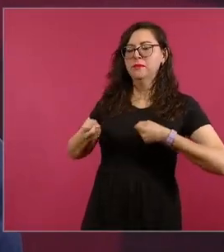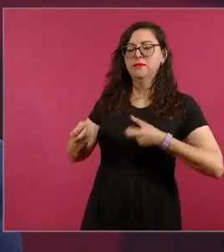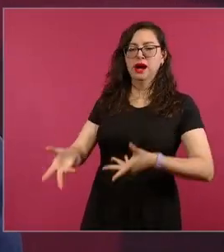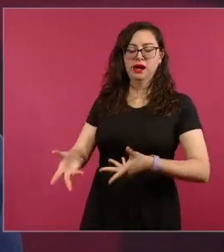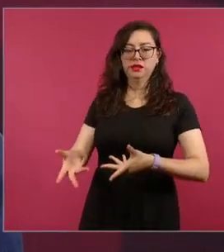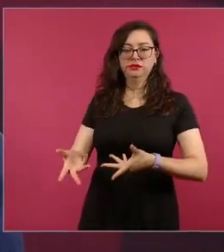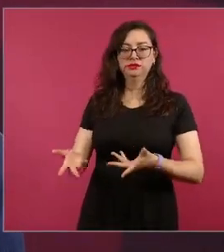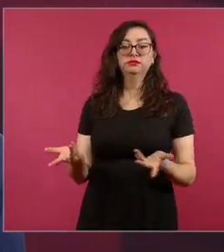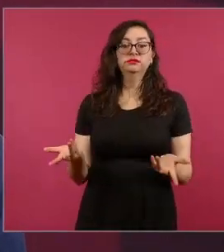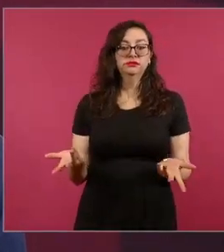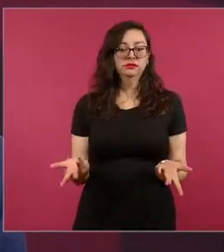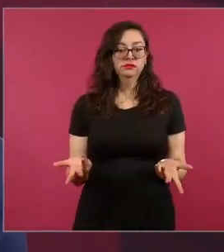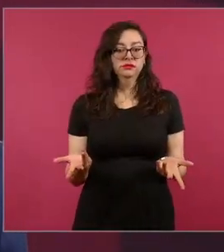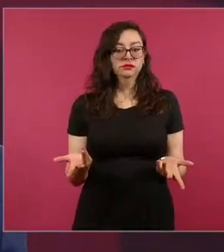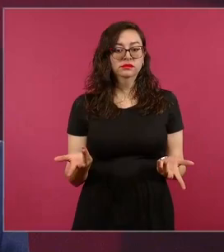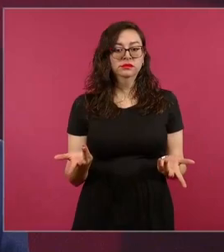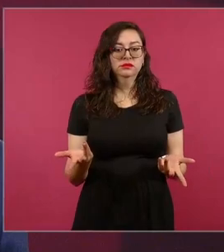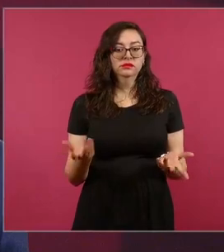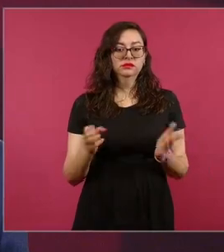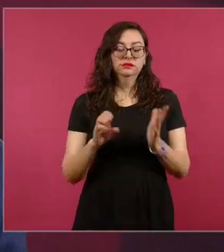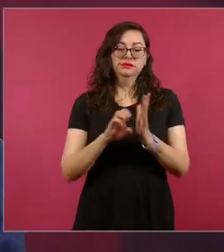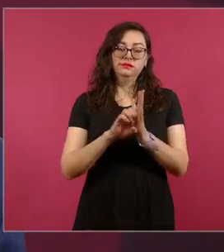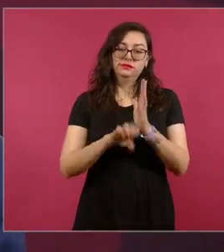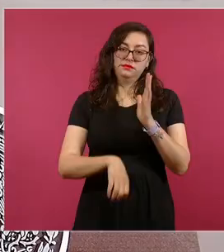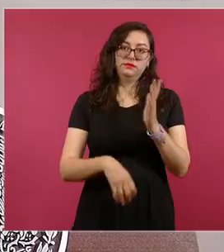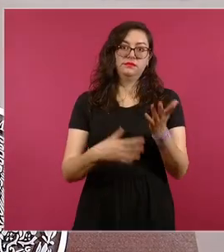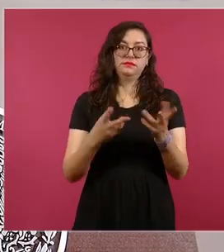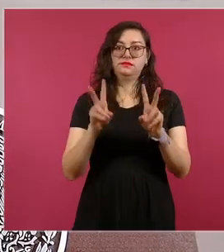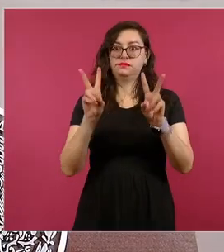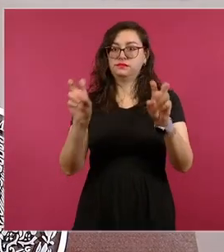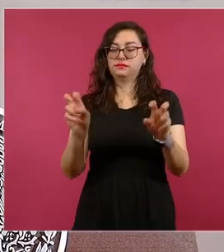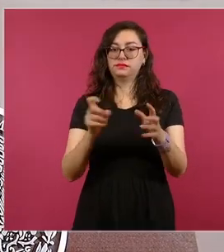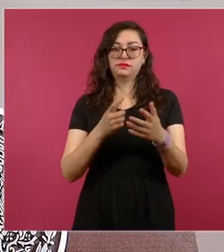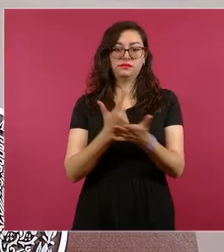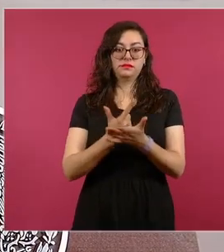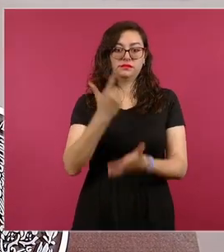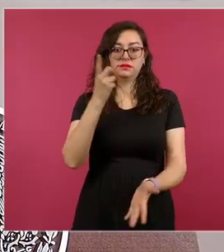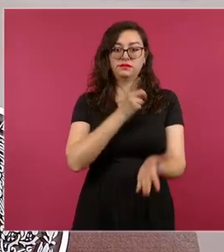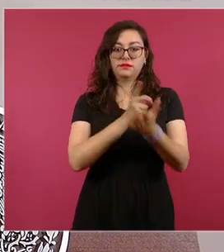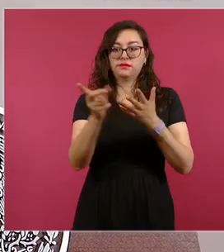sobre todo de violaciones de derechos humanos.